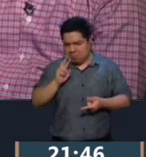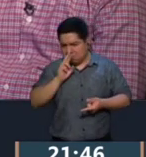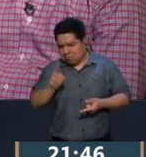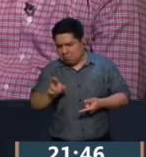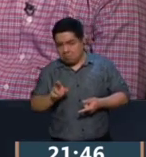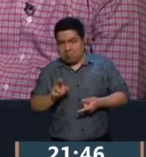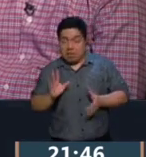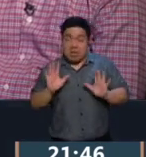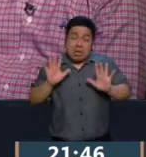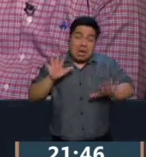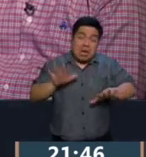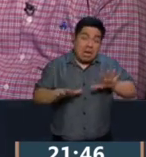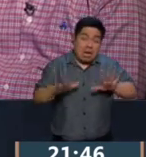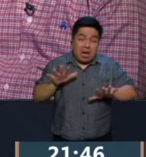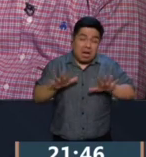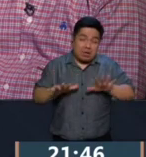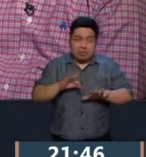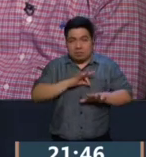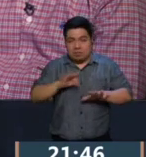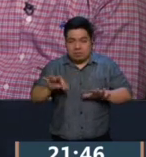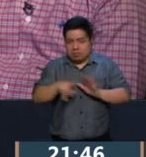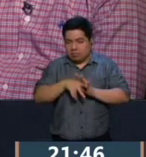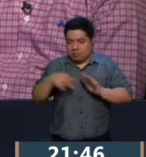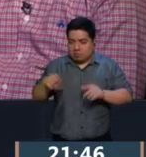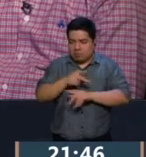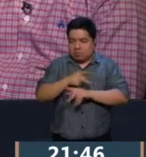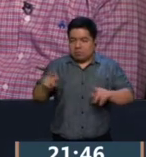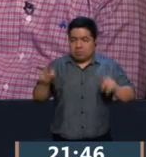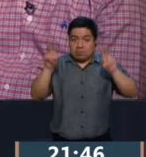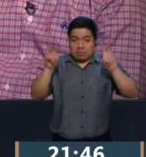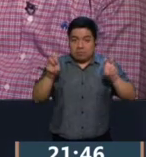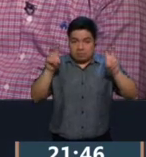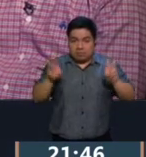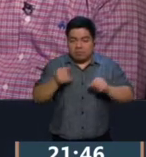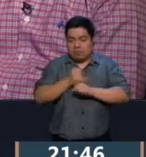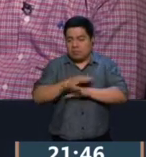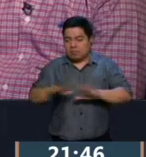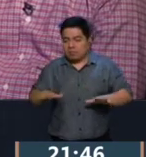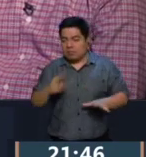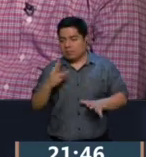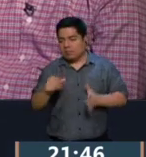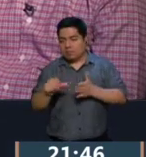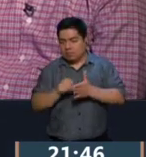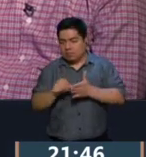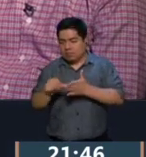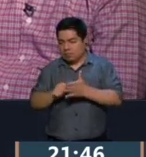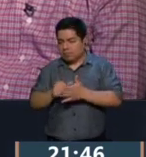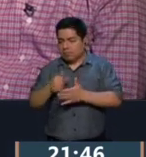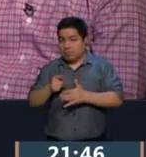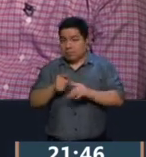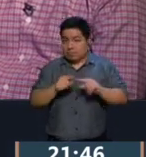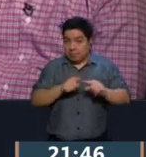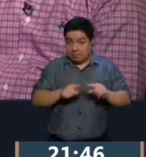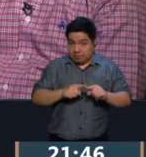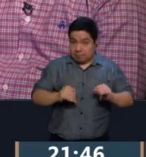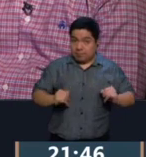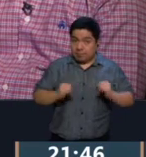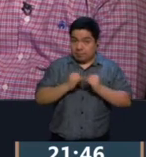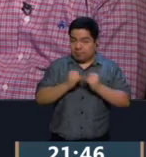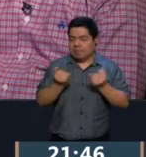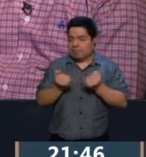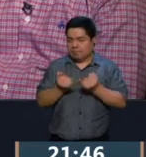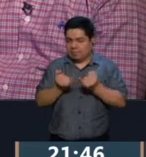que, si bien nos va, se publica en la cuenta pública o en los famosos informes trimestrales, pero en donde muchas dependencias, incluso las